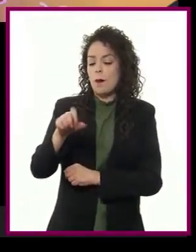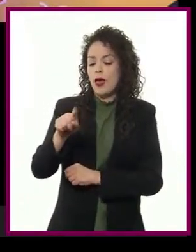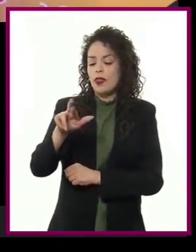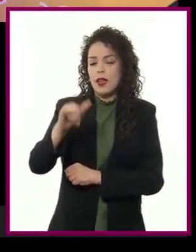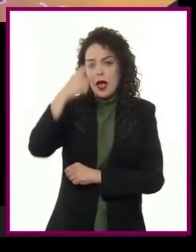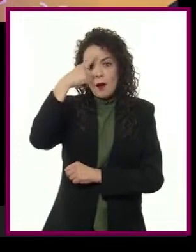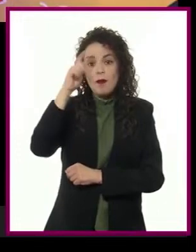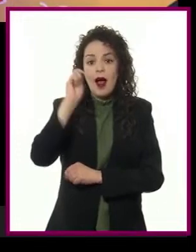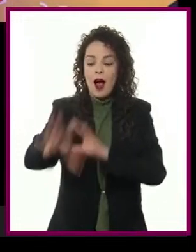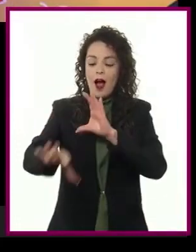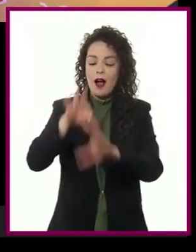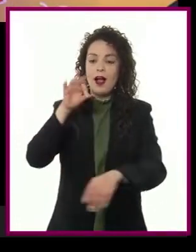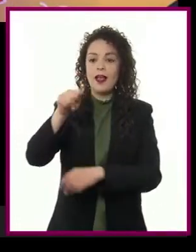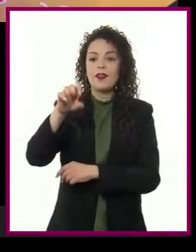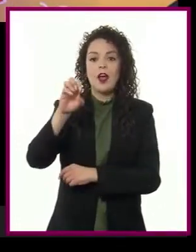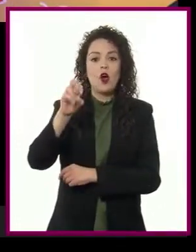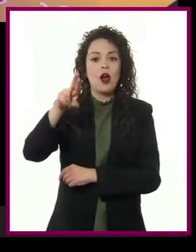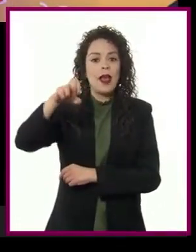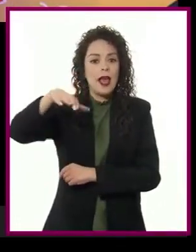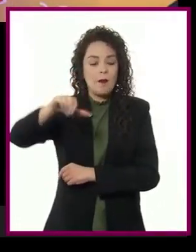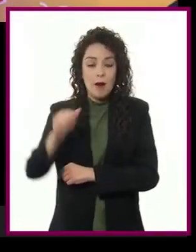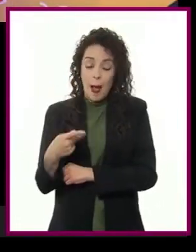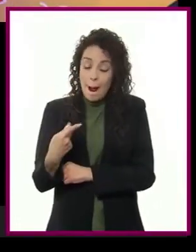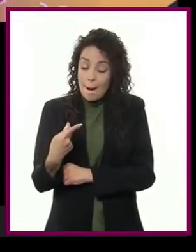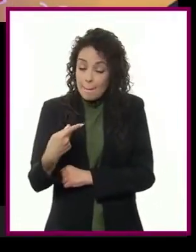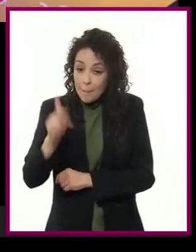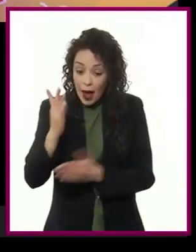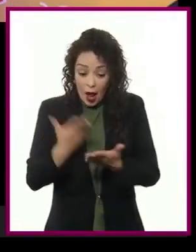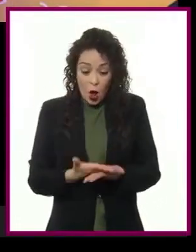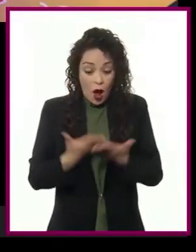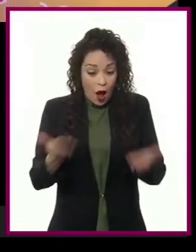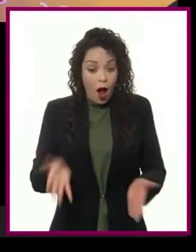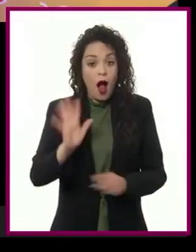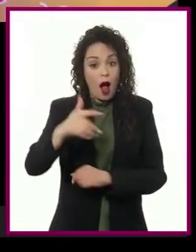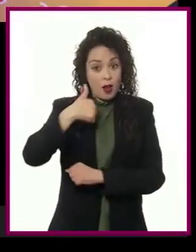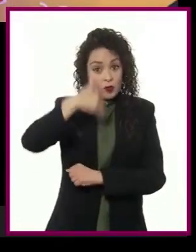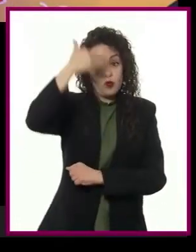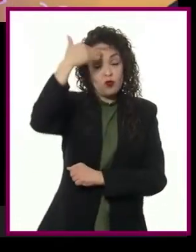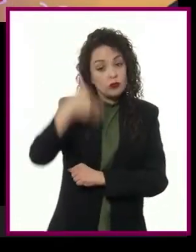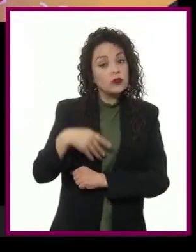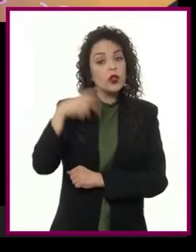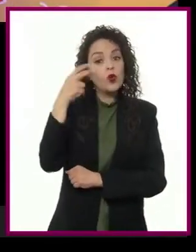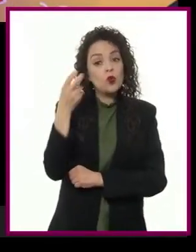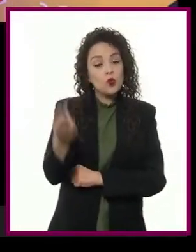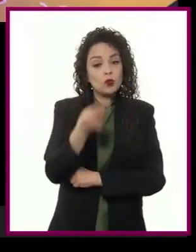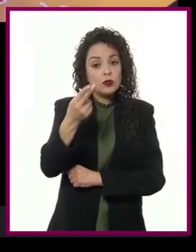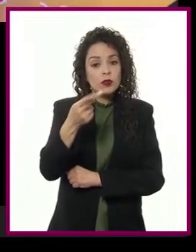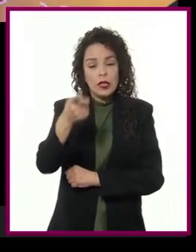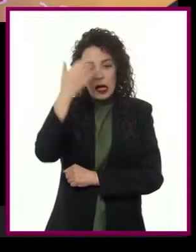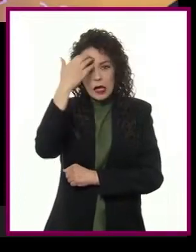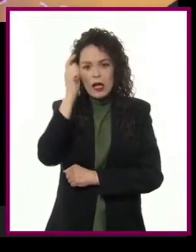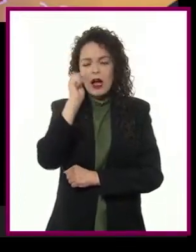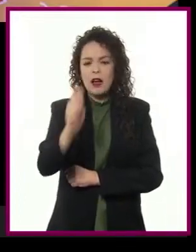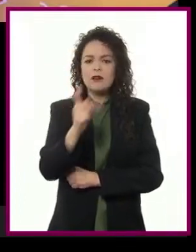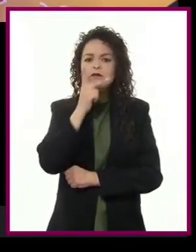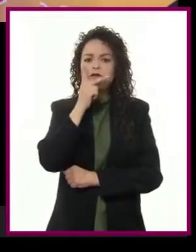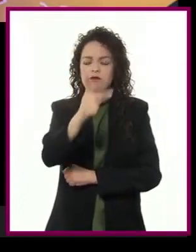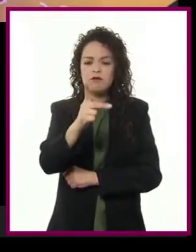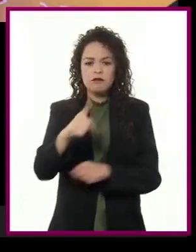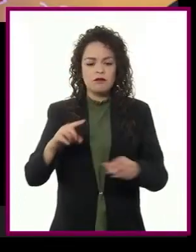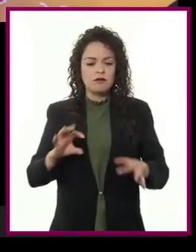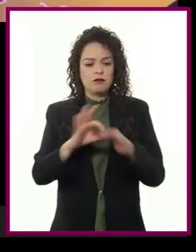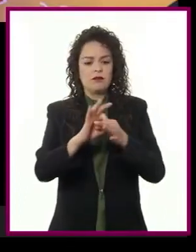el teorema. Sin embargo, es sabido que actualmente se conoce una expresión